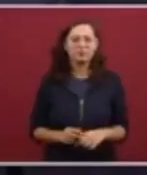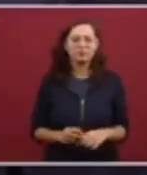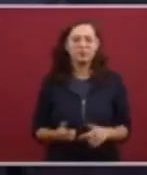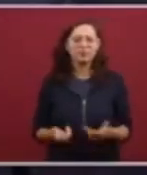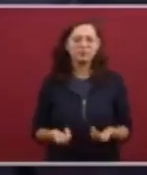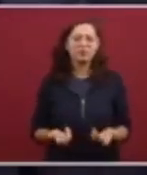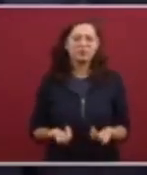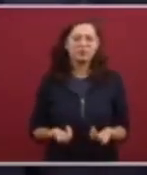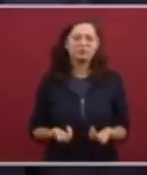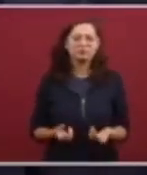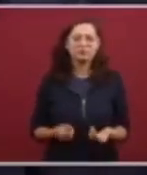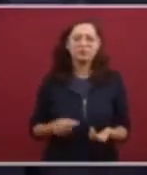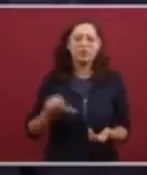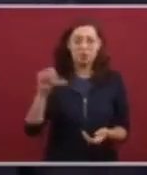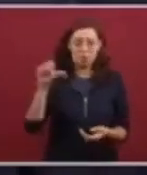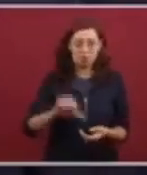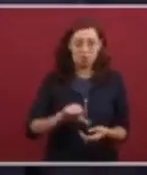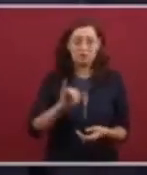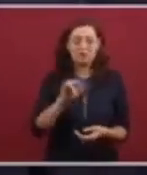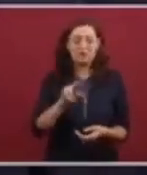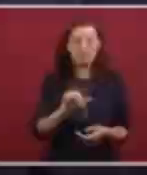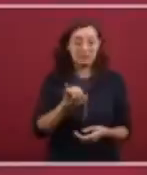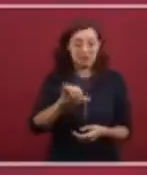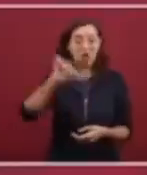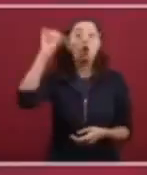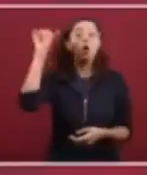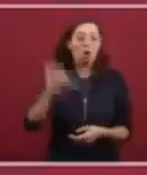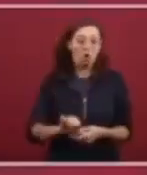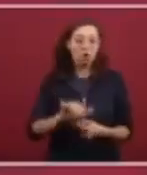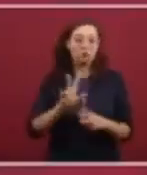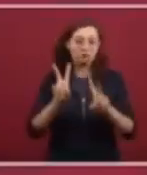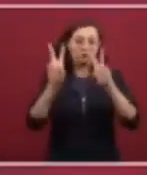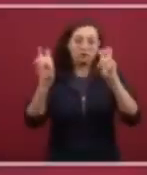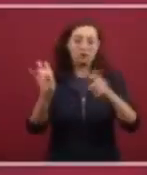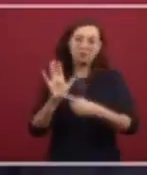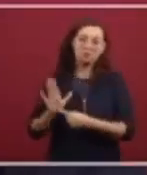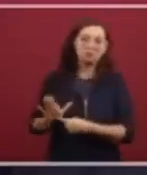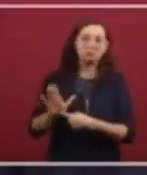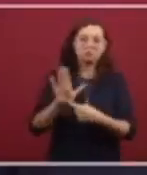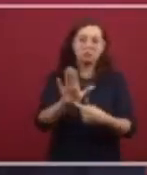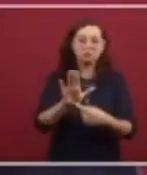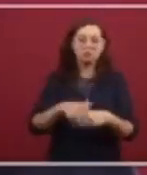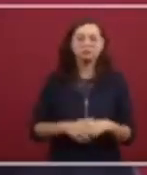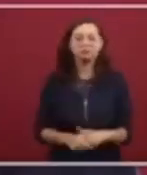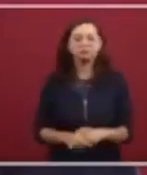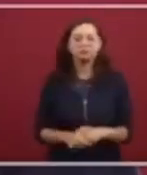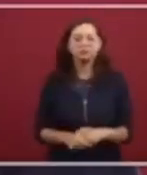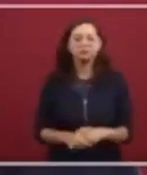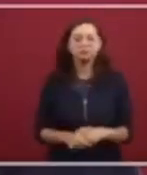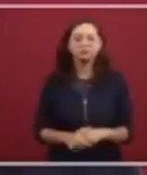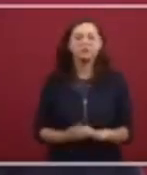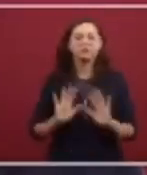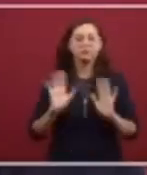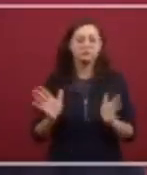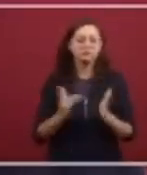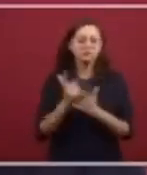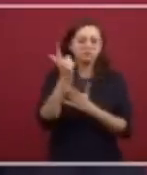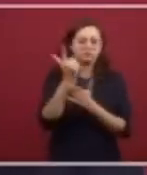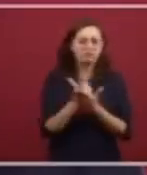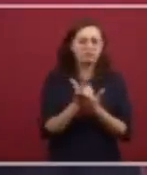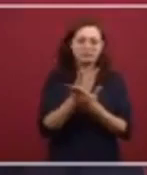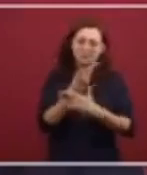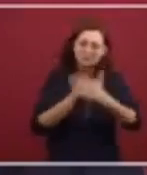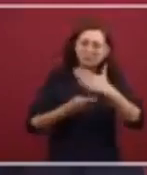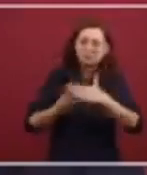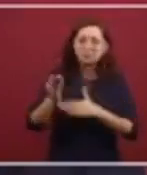en el inah y se está aclarando este asunto se mandó la lista y ellos